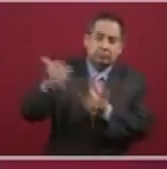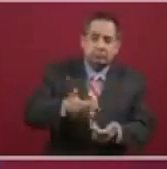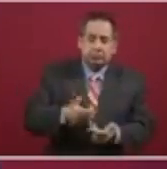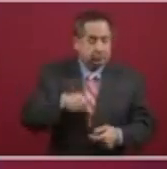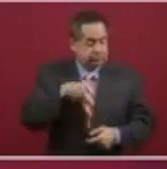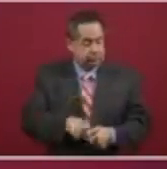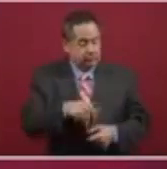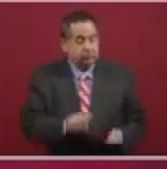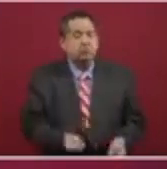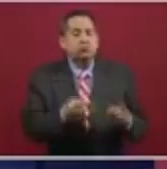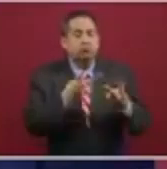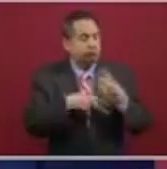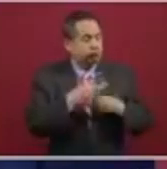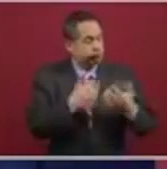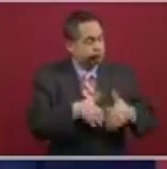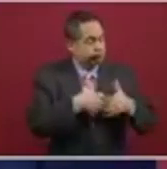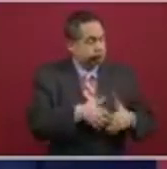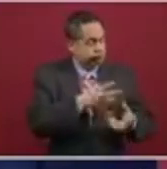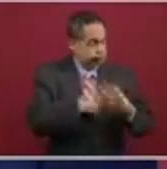200,000 barriles.